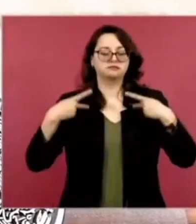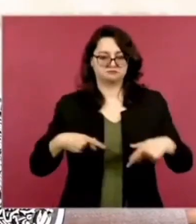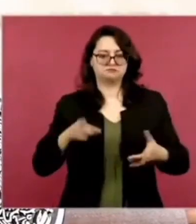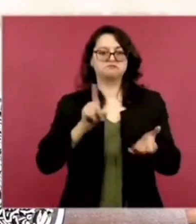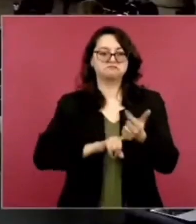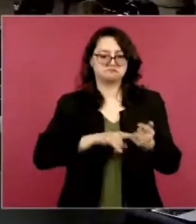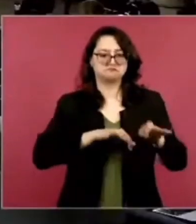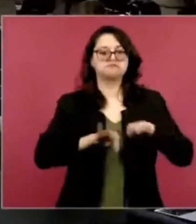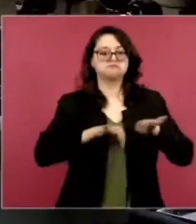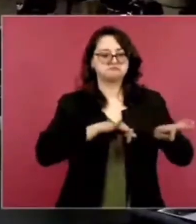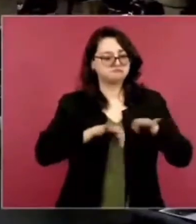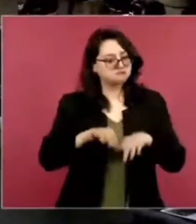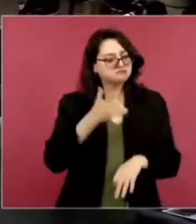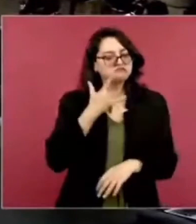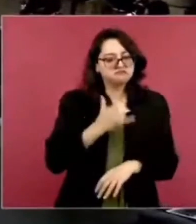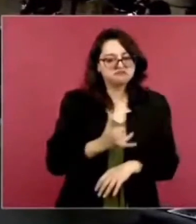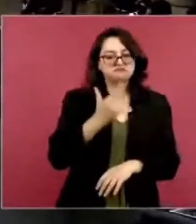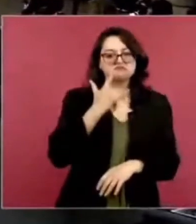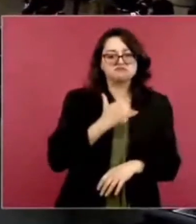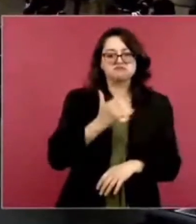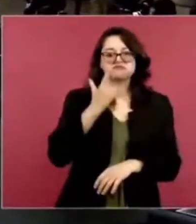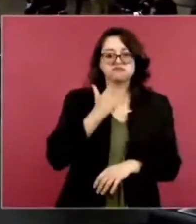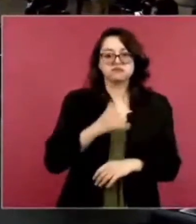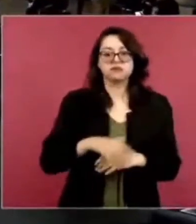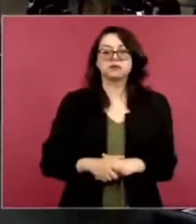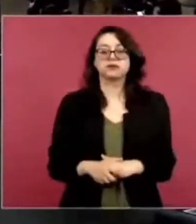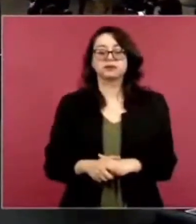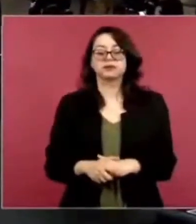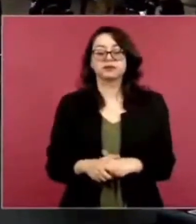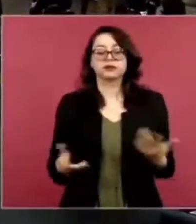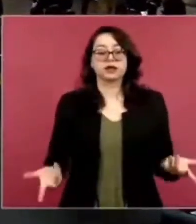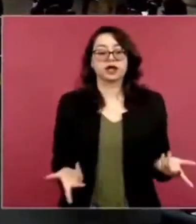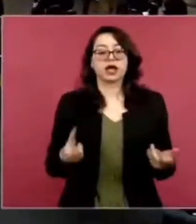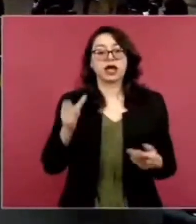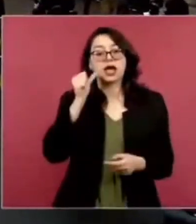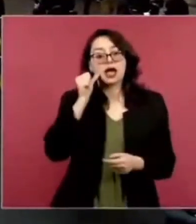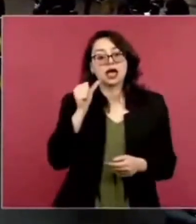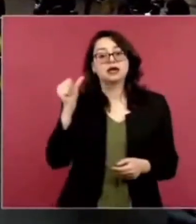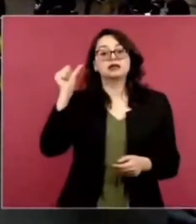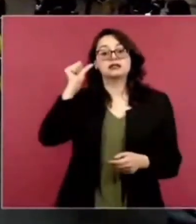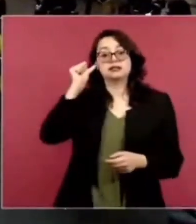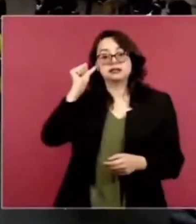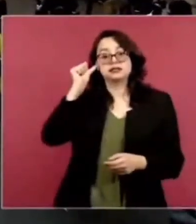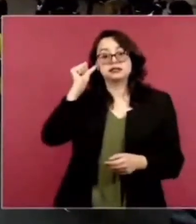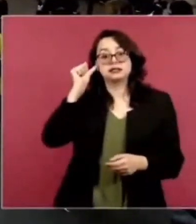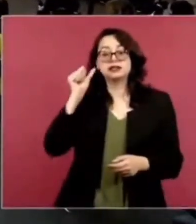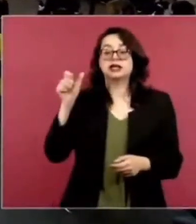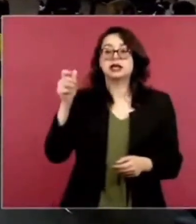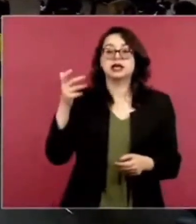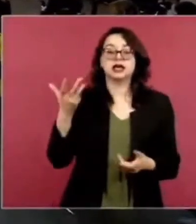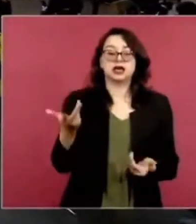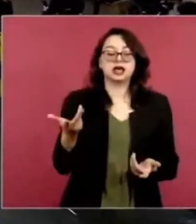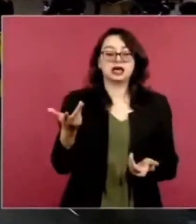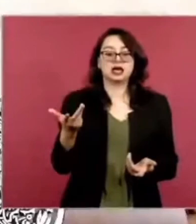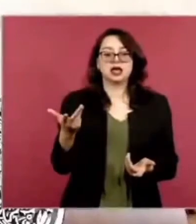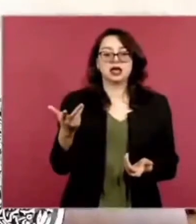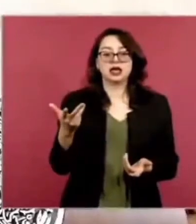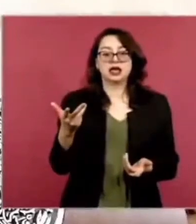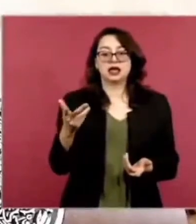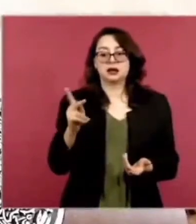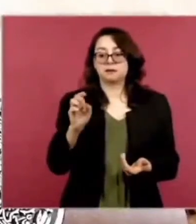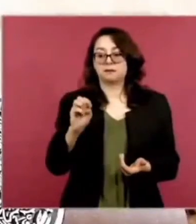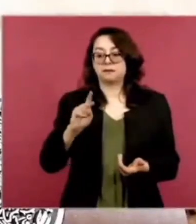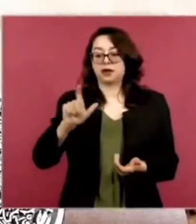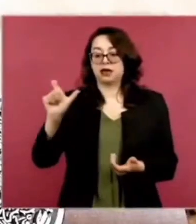Ayer se arregló lo de el emplazamiento a huelga de los trabajadores